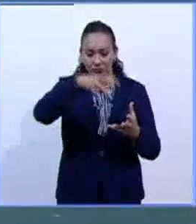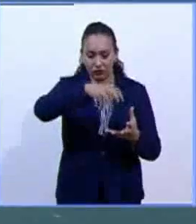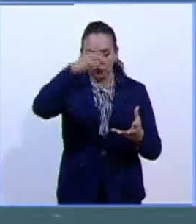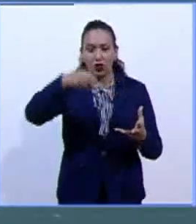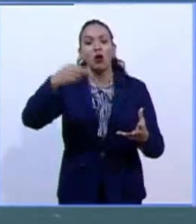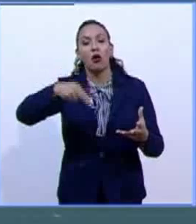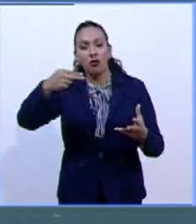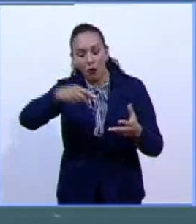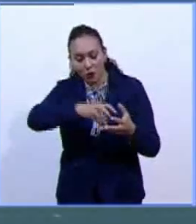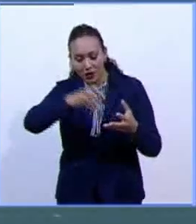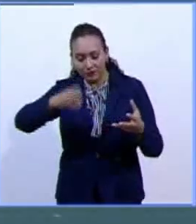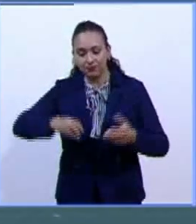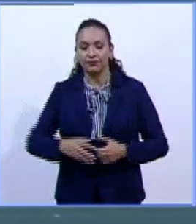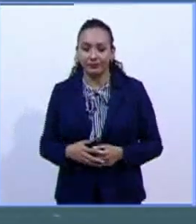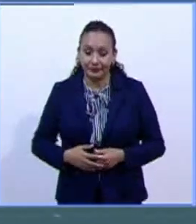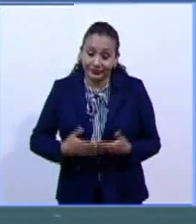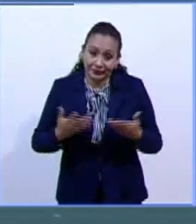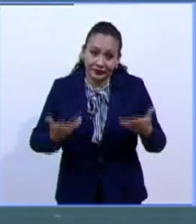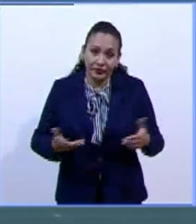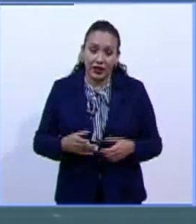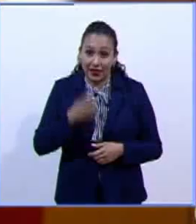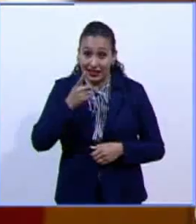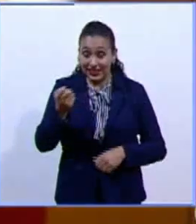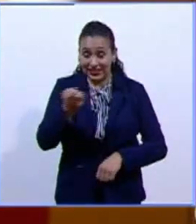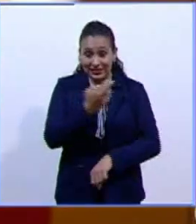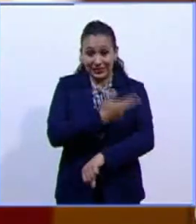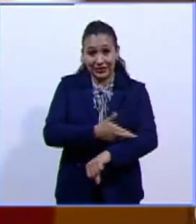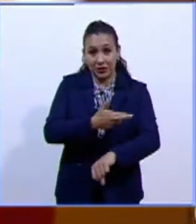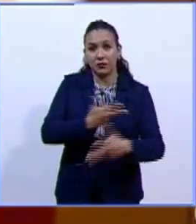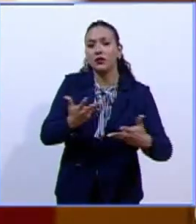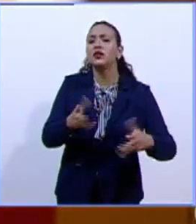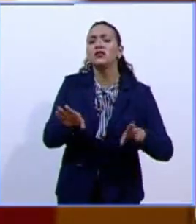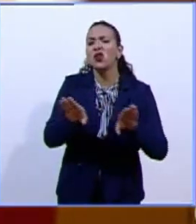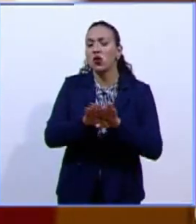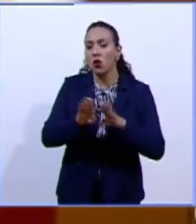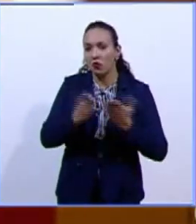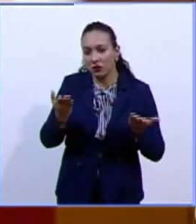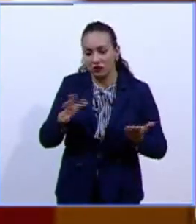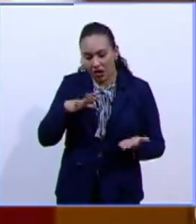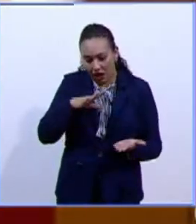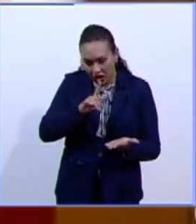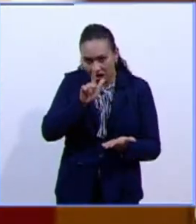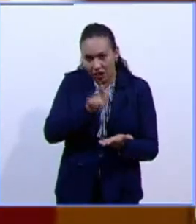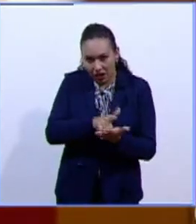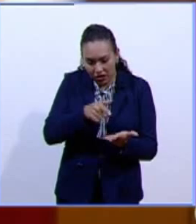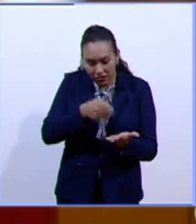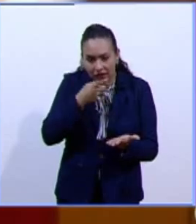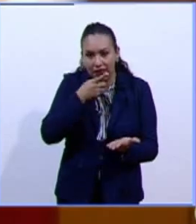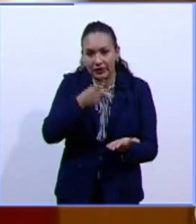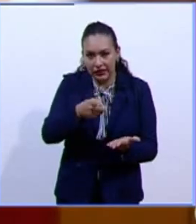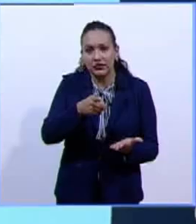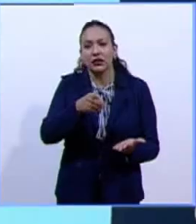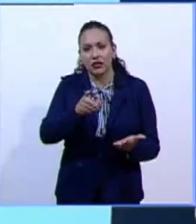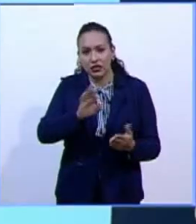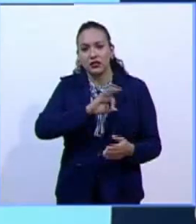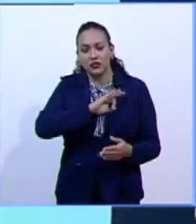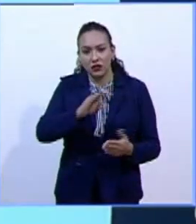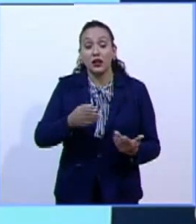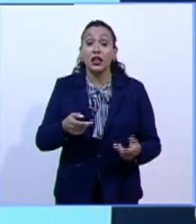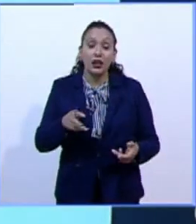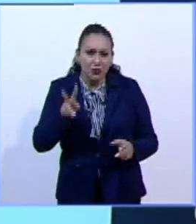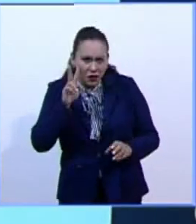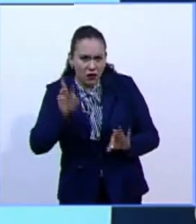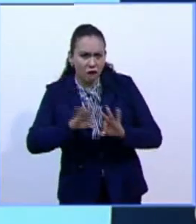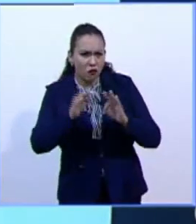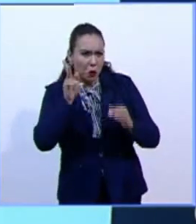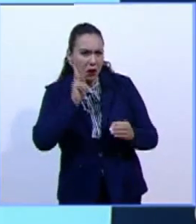y legislativo, debido a que el proceso de insaculación se llevó a cabo conforme a derecho y porque las pruebas aportadas para demostrar la ilegalidad